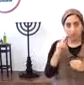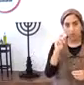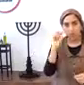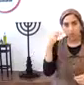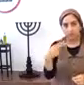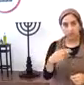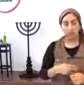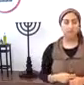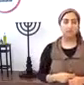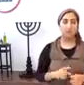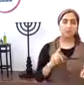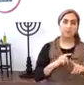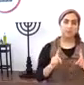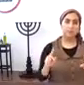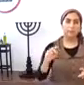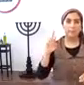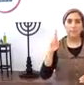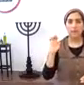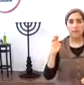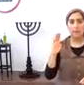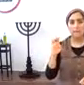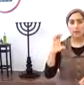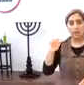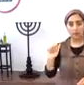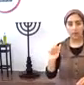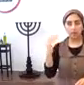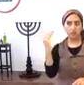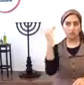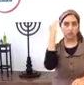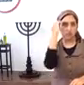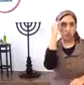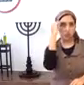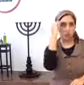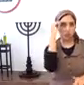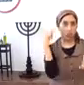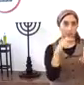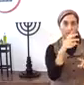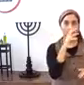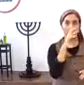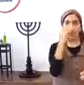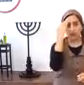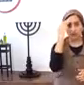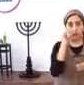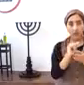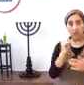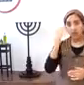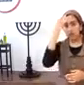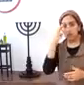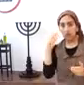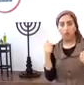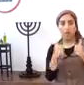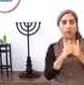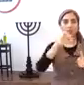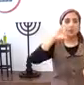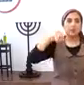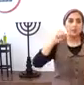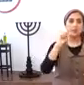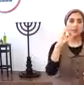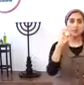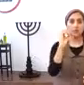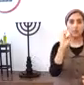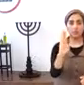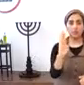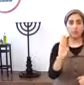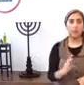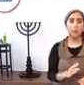Torah. Bueno, pero Rebeca sabía que Elohim estaba con Jacob.